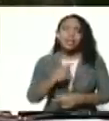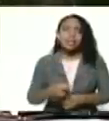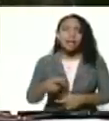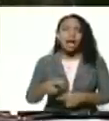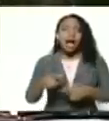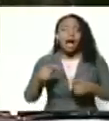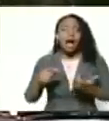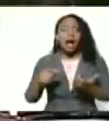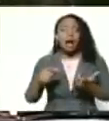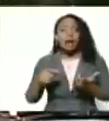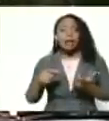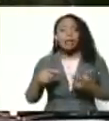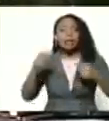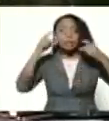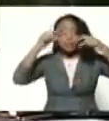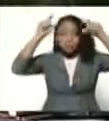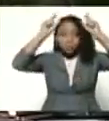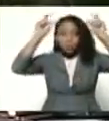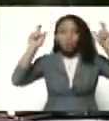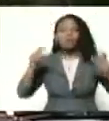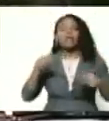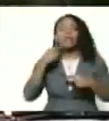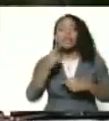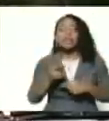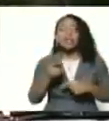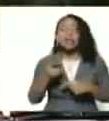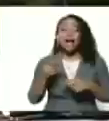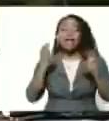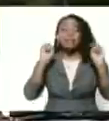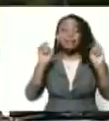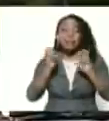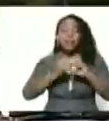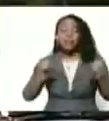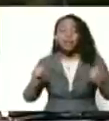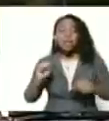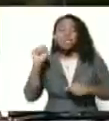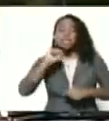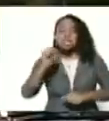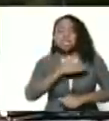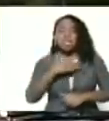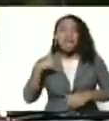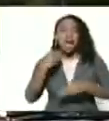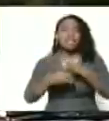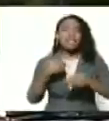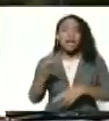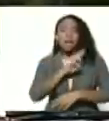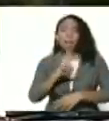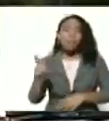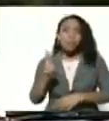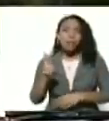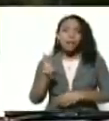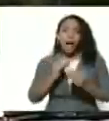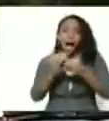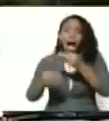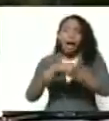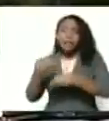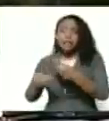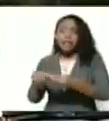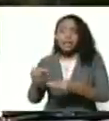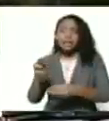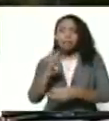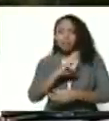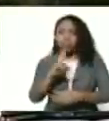Rodríguez en aquella famosa frase de que si quieres crear república, forma republicano.